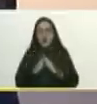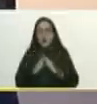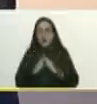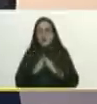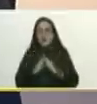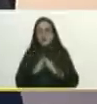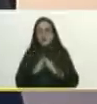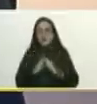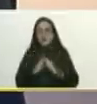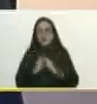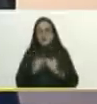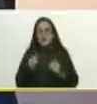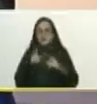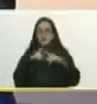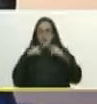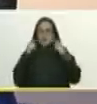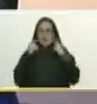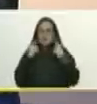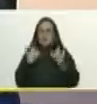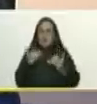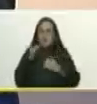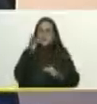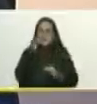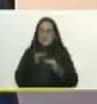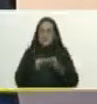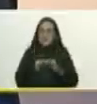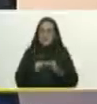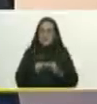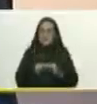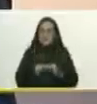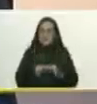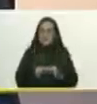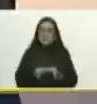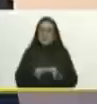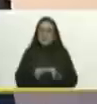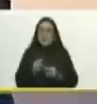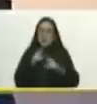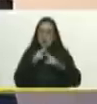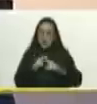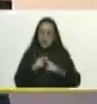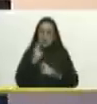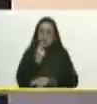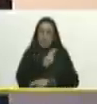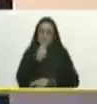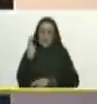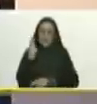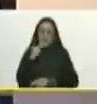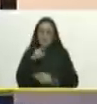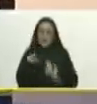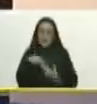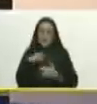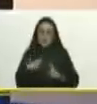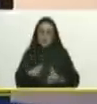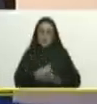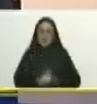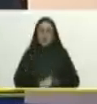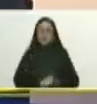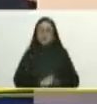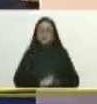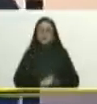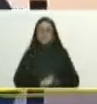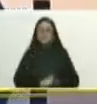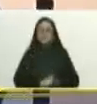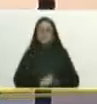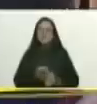priva, donde hay sonrisa, donde hay esperanza. Y lo más que todo es honrando ese compromiso revolucionario. A